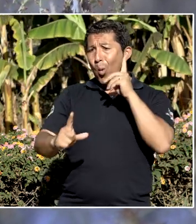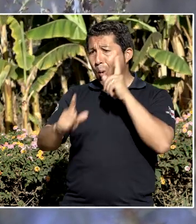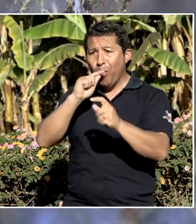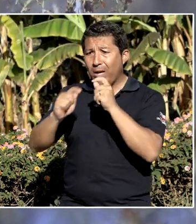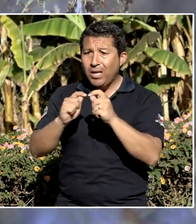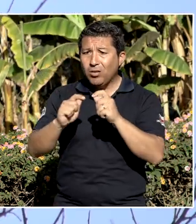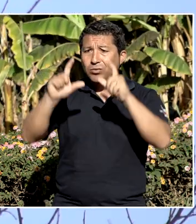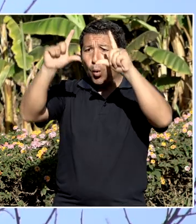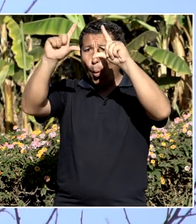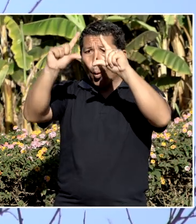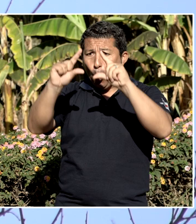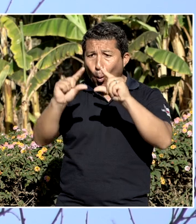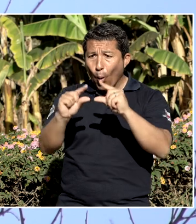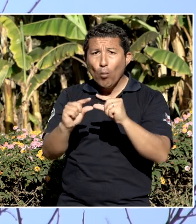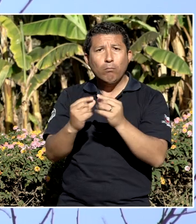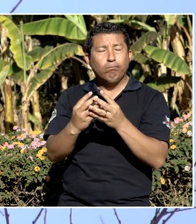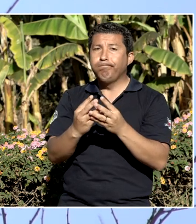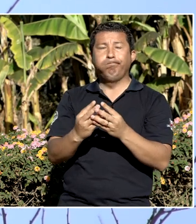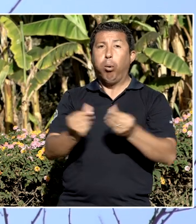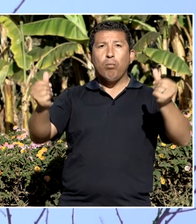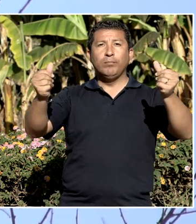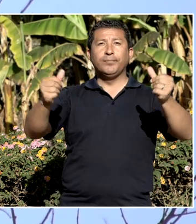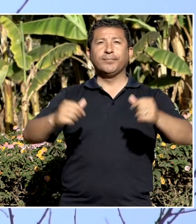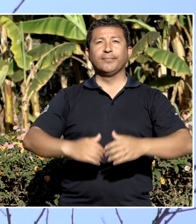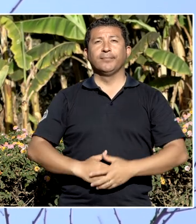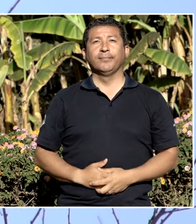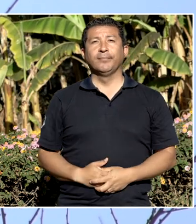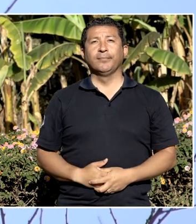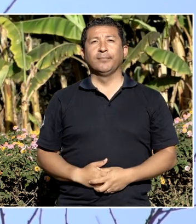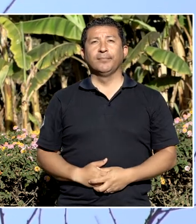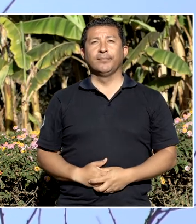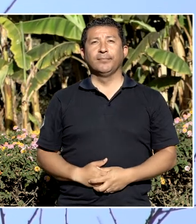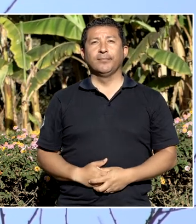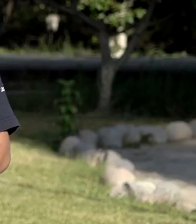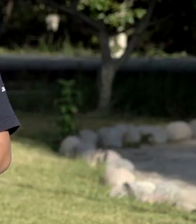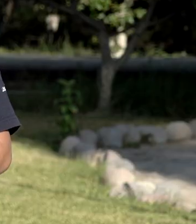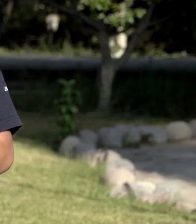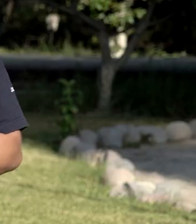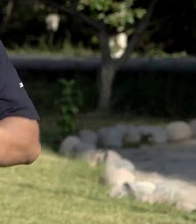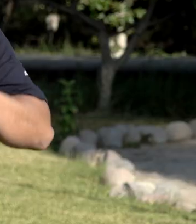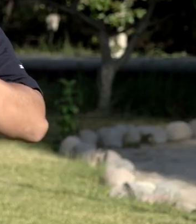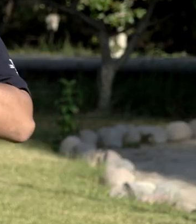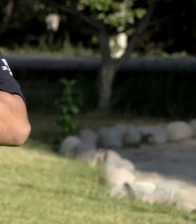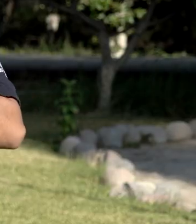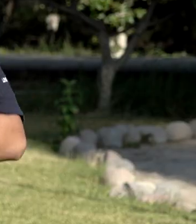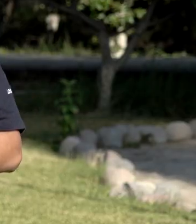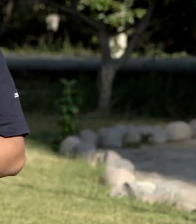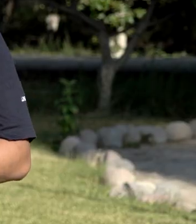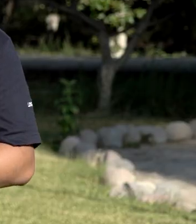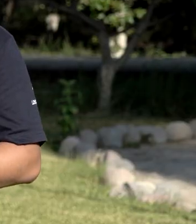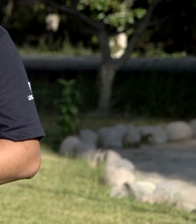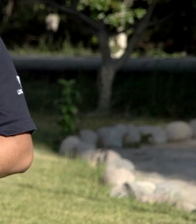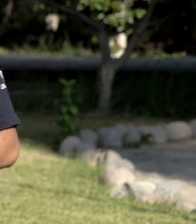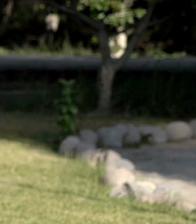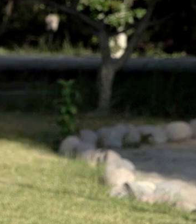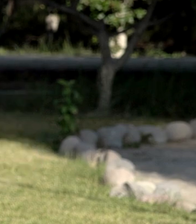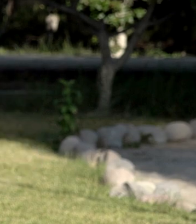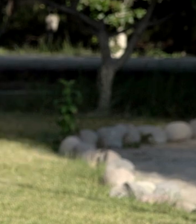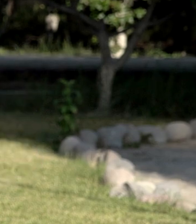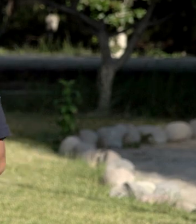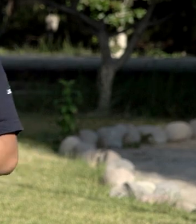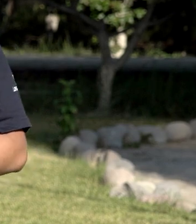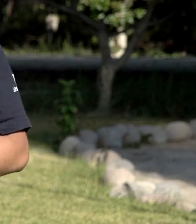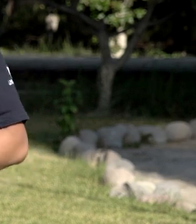extinción y quizás muy pronto desaparezca definitivamente actualmente se pueden divisar